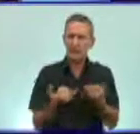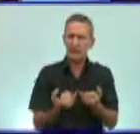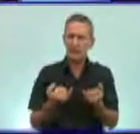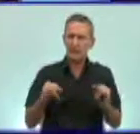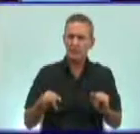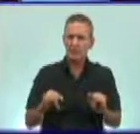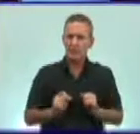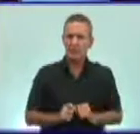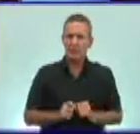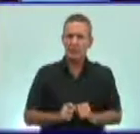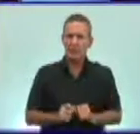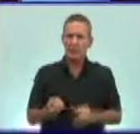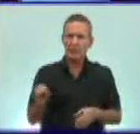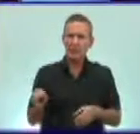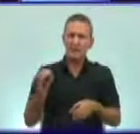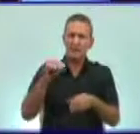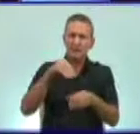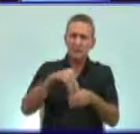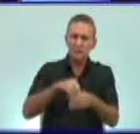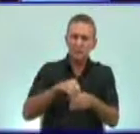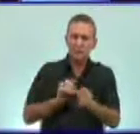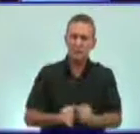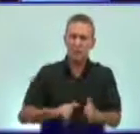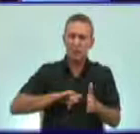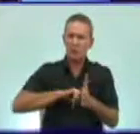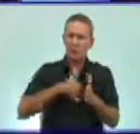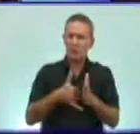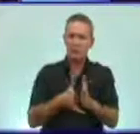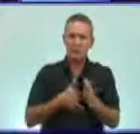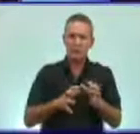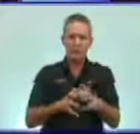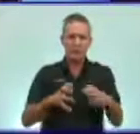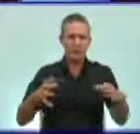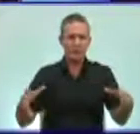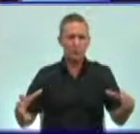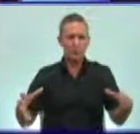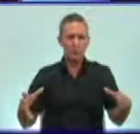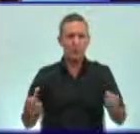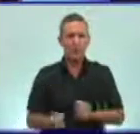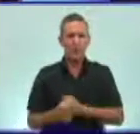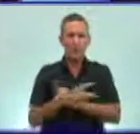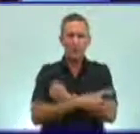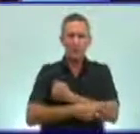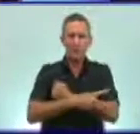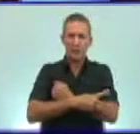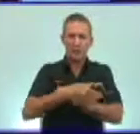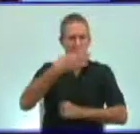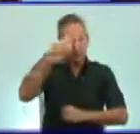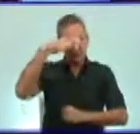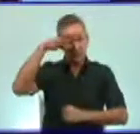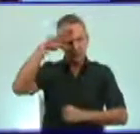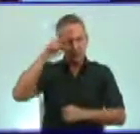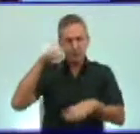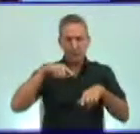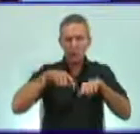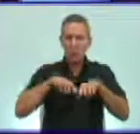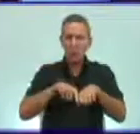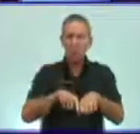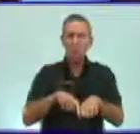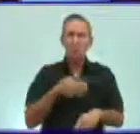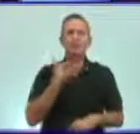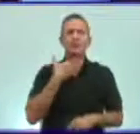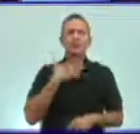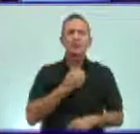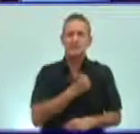ese gran proyecto que es la nación cubana. Pero ese gran proyecto no se logra si junto a él, junto al deseo de